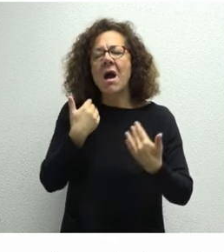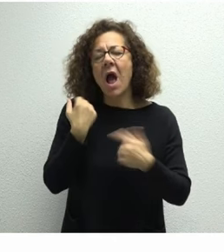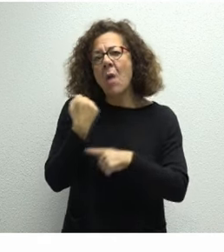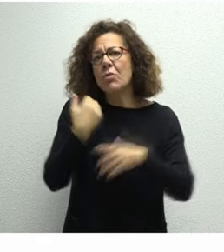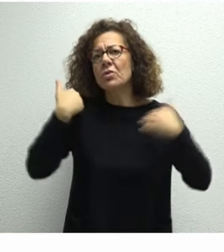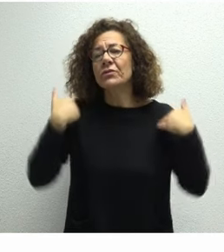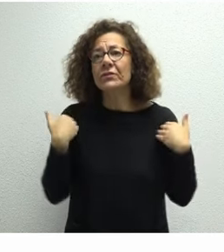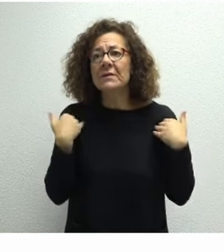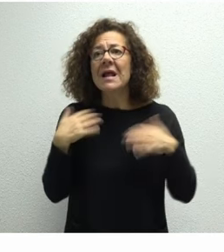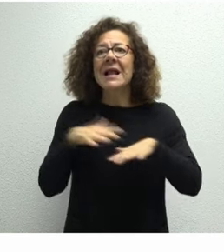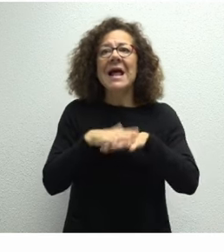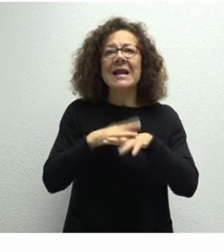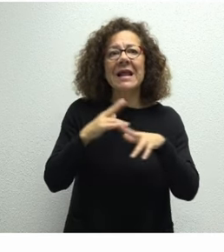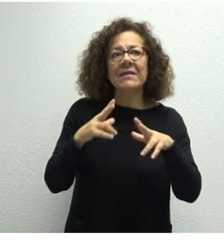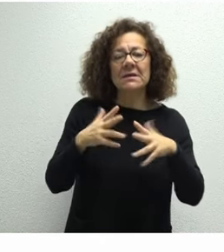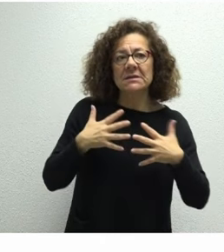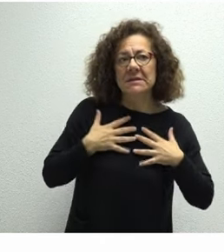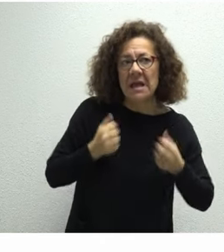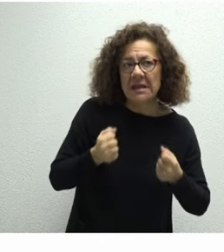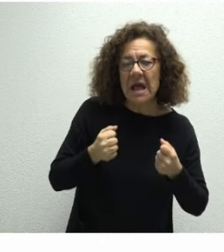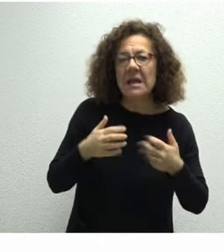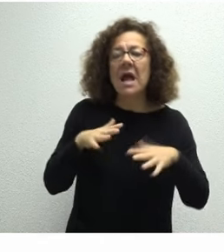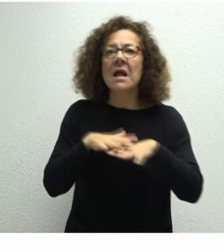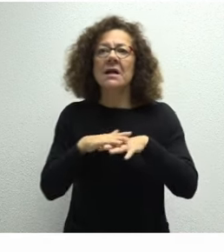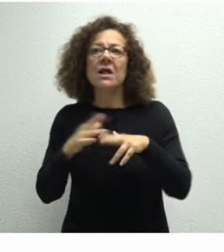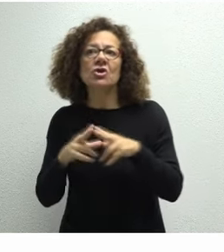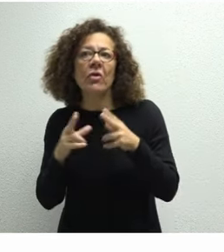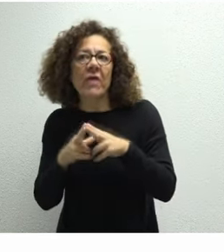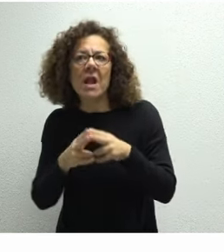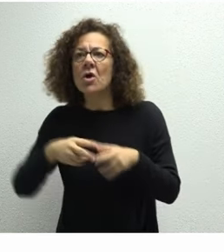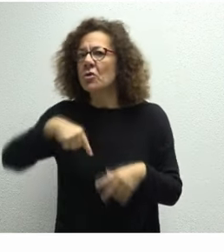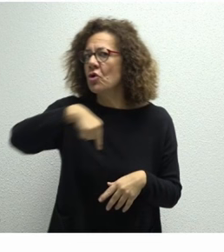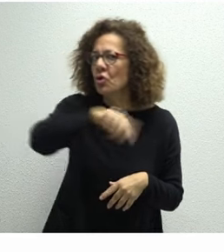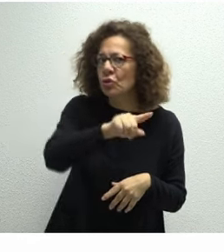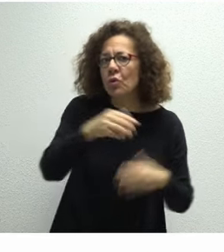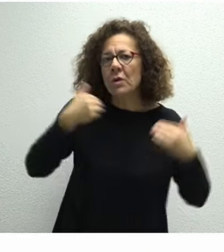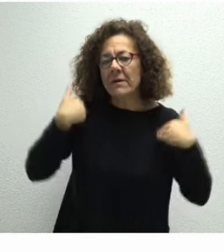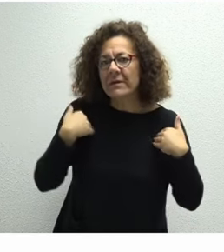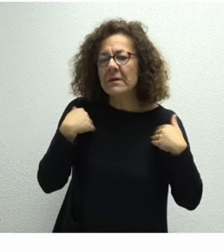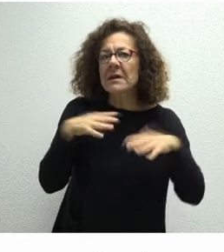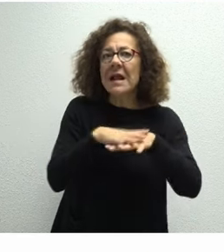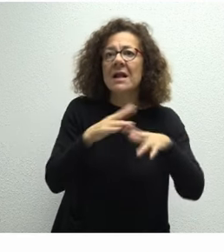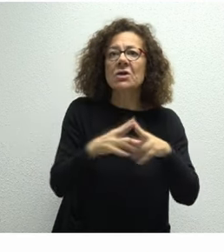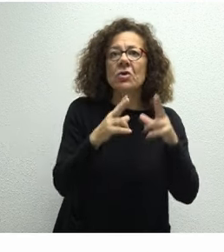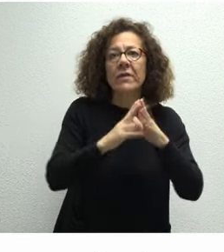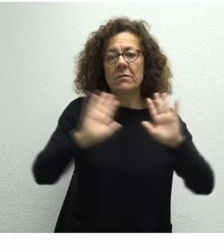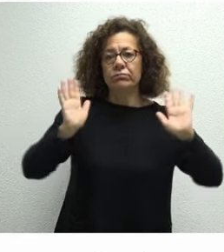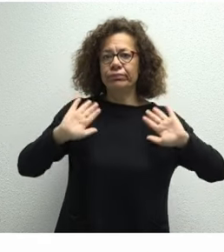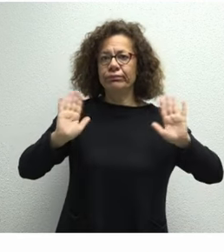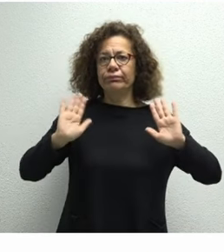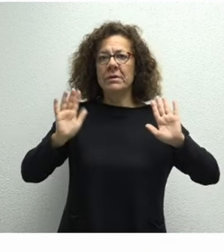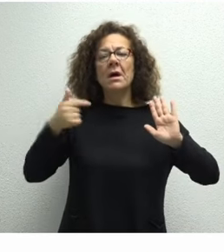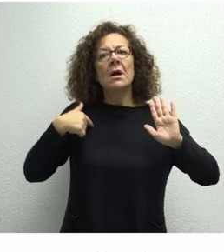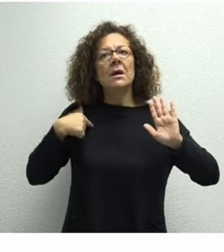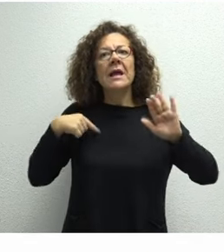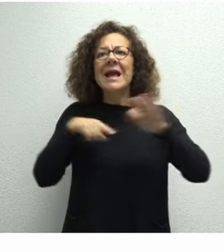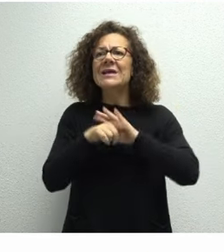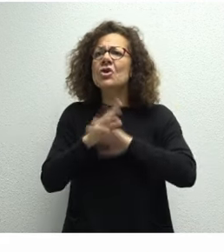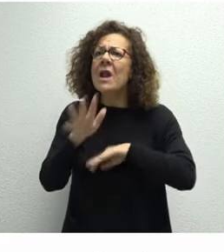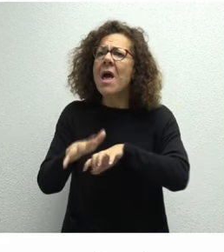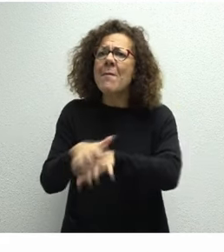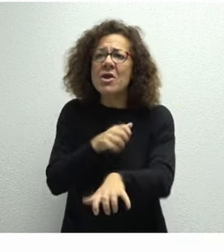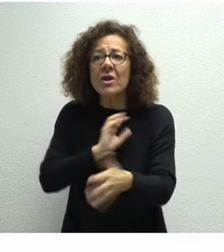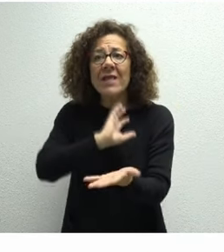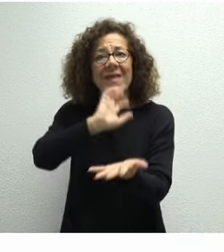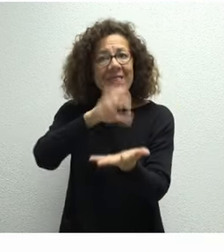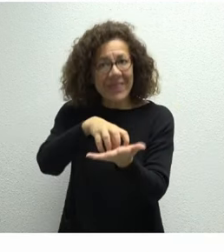la red sanitaria es la red social no no tú tienes recursos encárgate de ello y la red social que gestiona la mayoría de